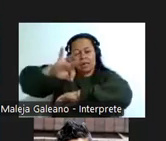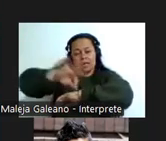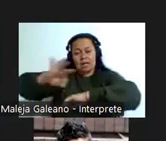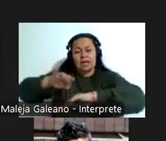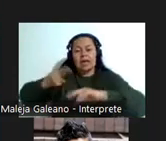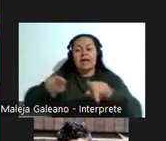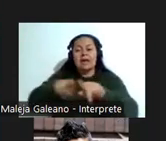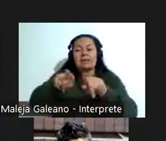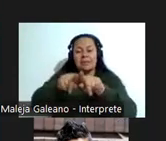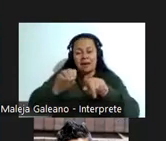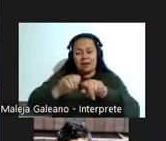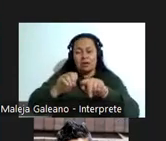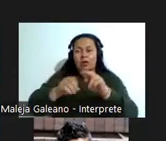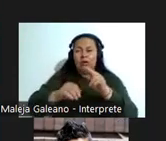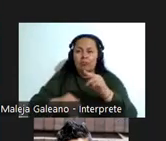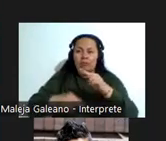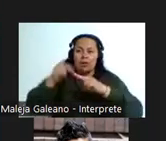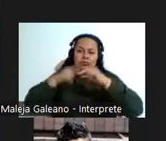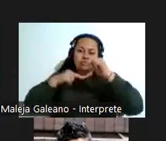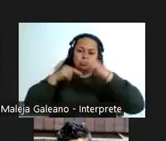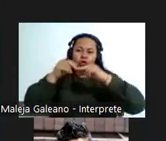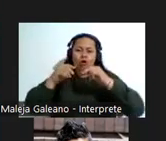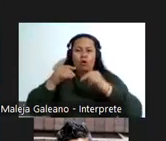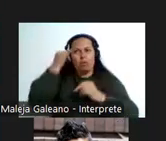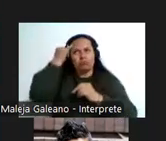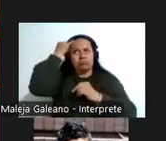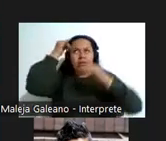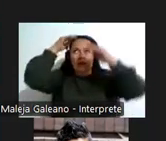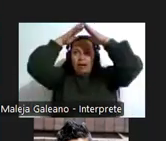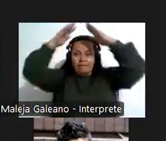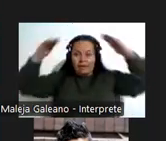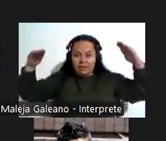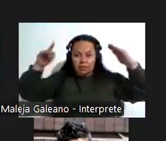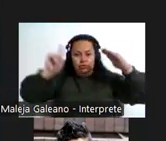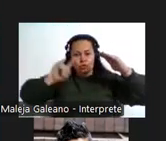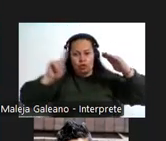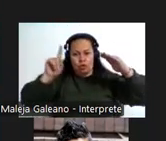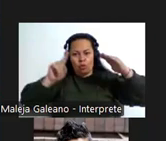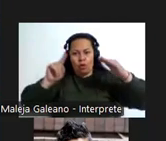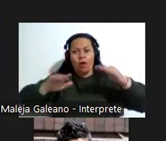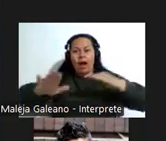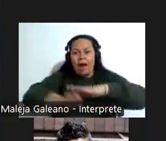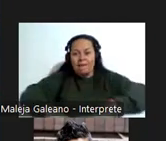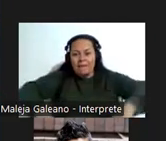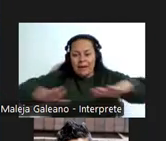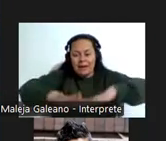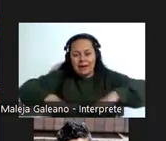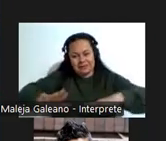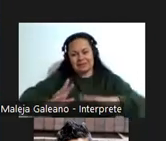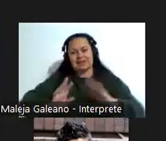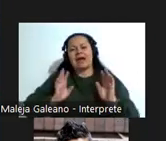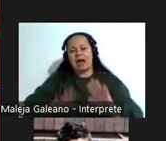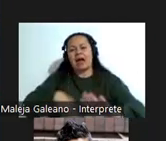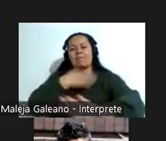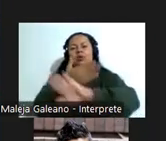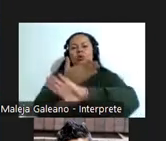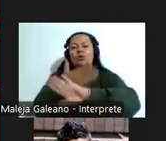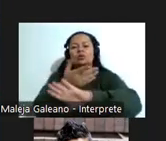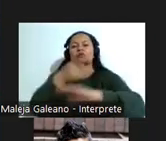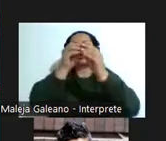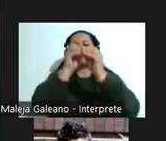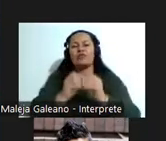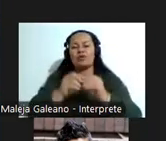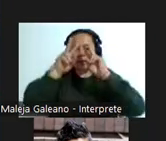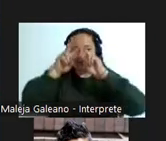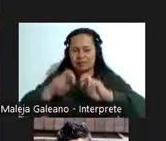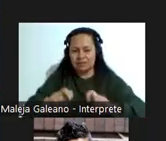seguramente no van a empezar construyendo el techo, si es la base. Entonces, lo que les propongo es que en esta forma de investigar